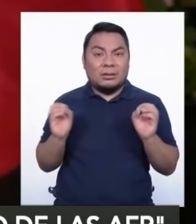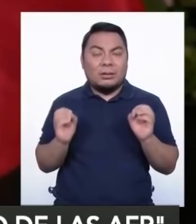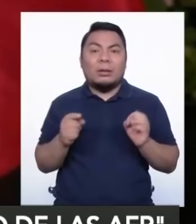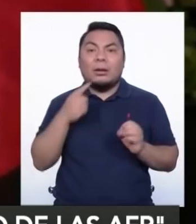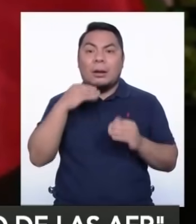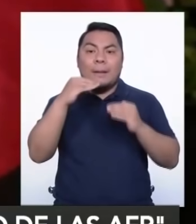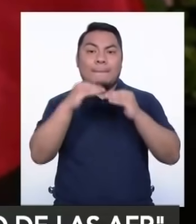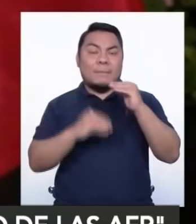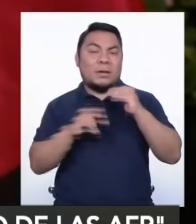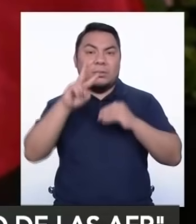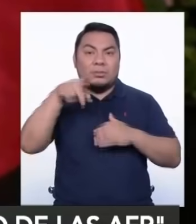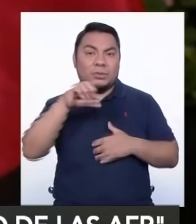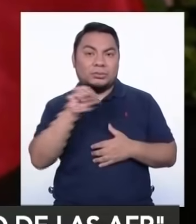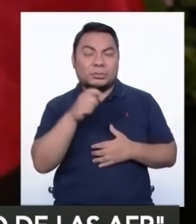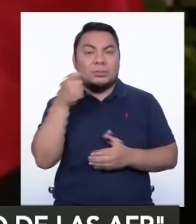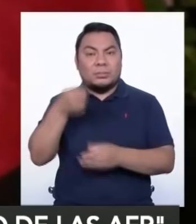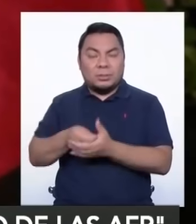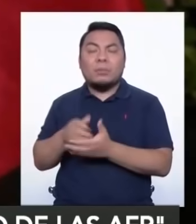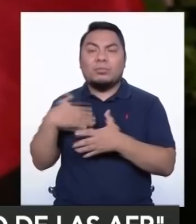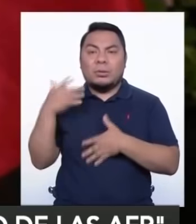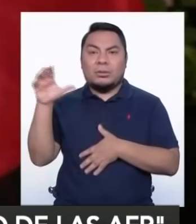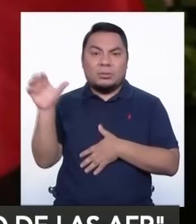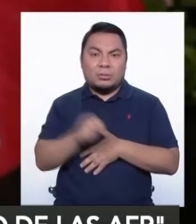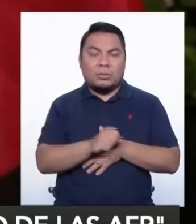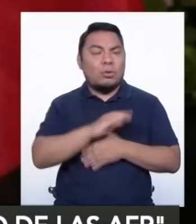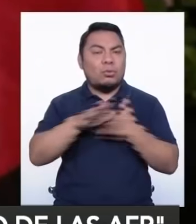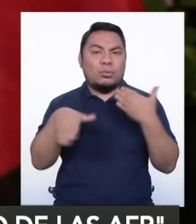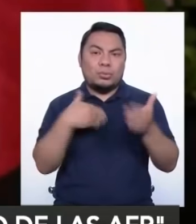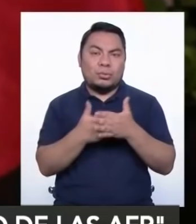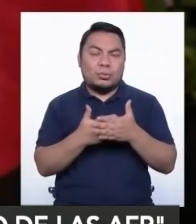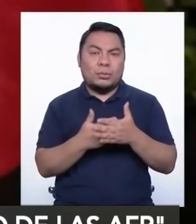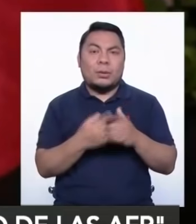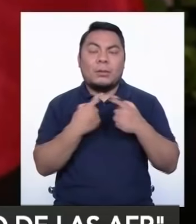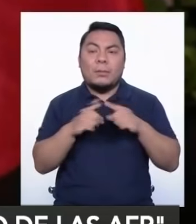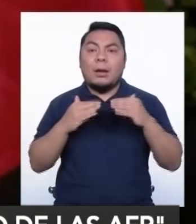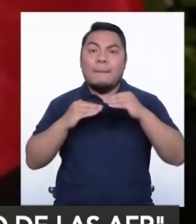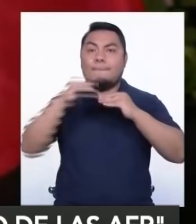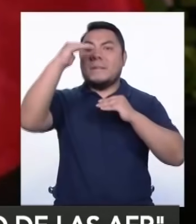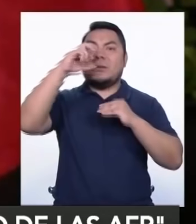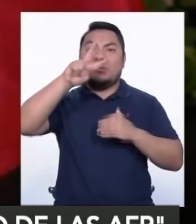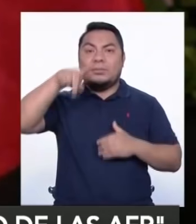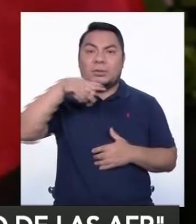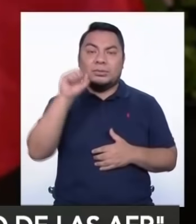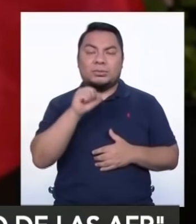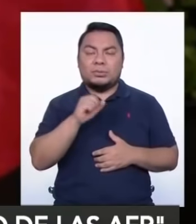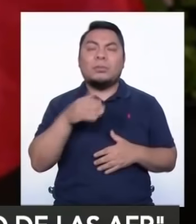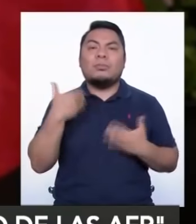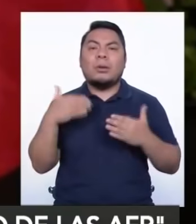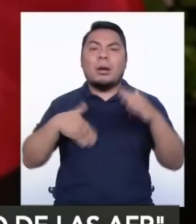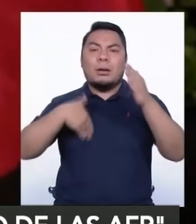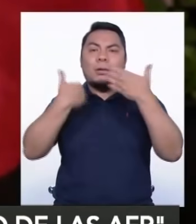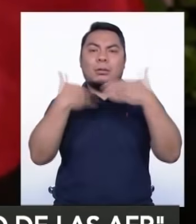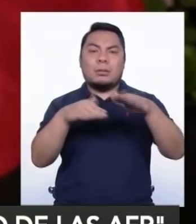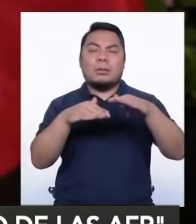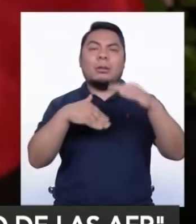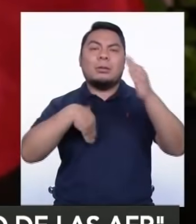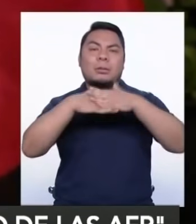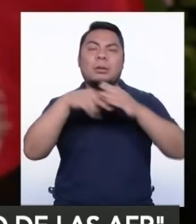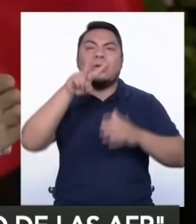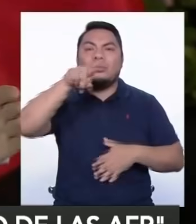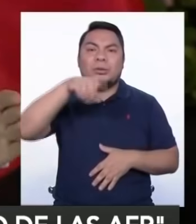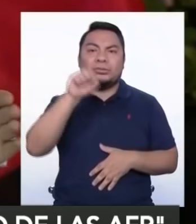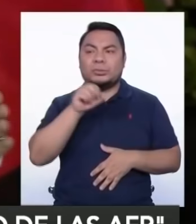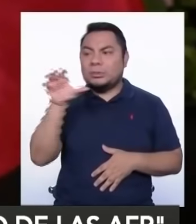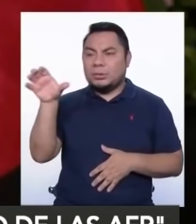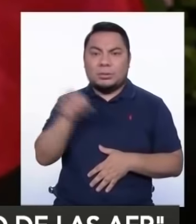tienen menos de 2.000 soles como aporte, pueden retirar todo. Y si tienen más de 2.000 soles en aporte, pueden retirar hasta 2.000 soles.